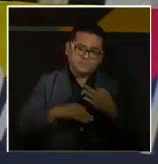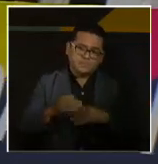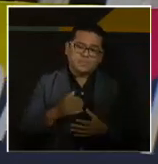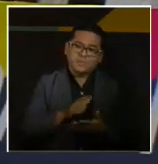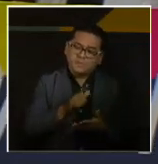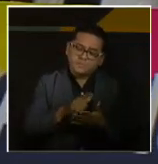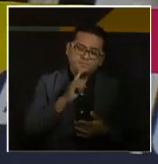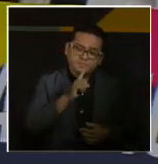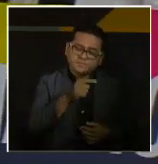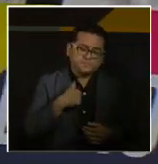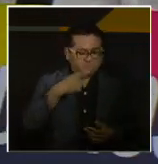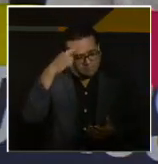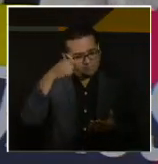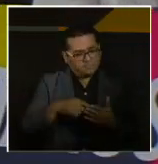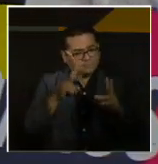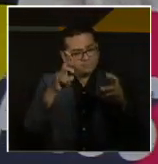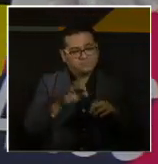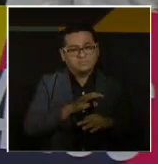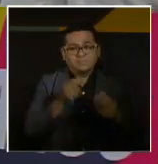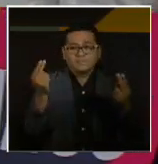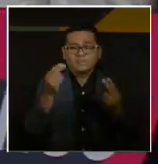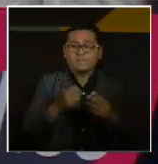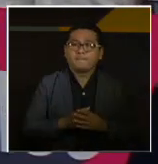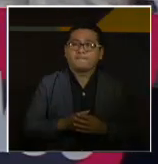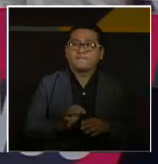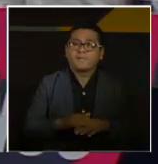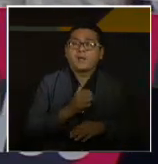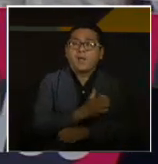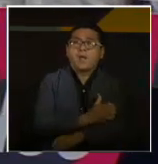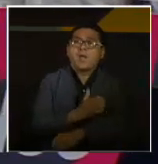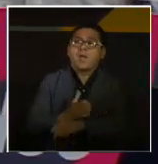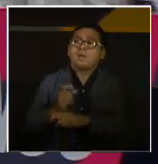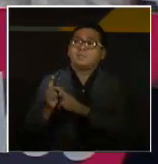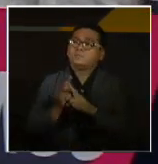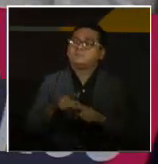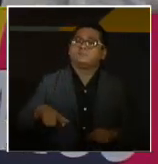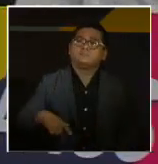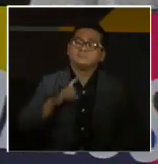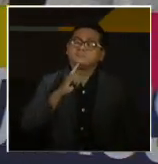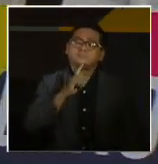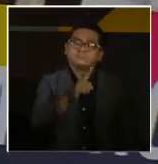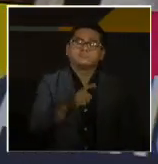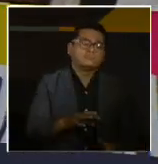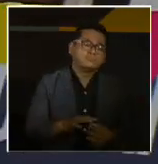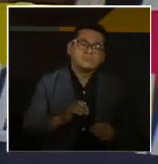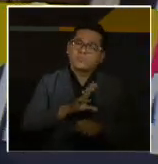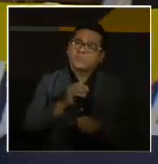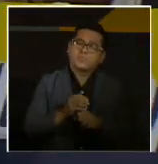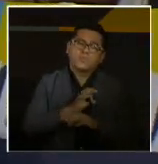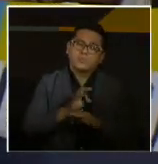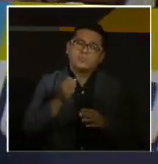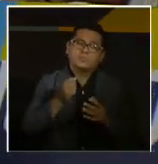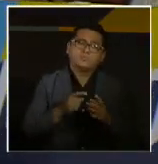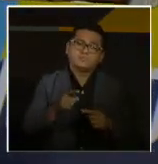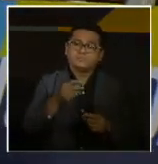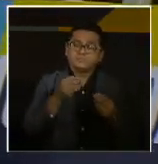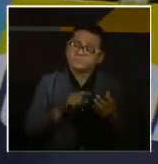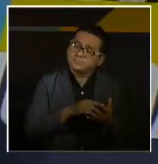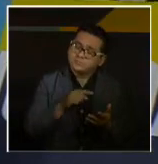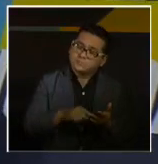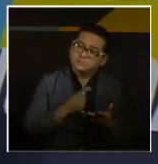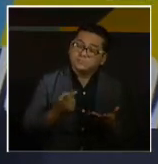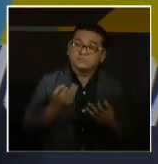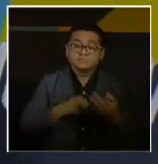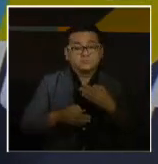tomaremos las medidas. Yo creo que este tema se necesita un acompañamiento del gobierno. Como tú lo dices y coincido plenamente contigo, muchas veces